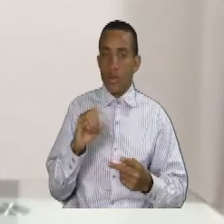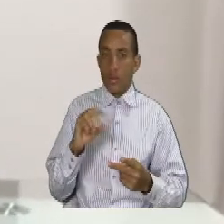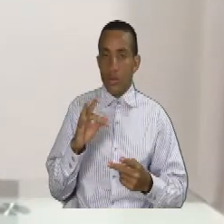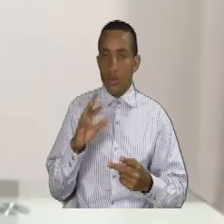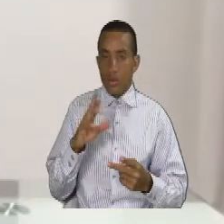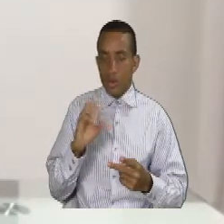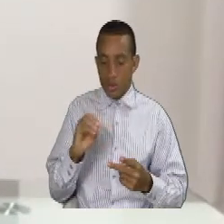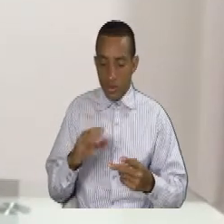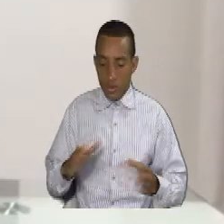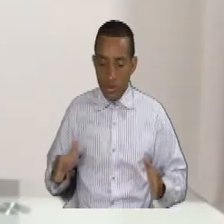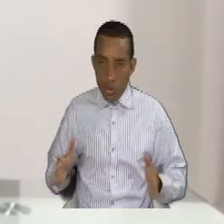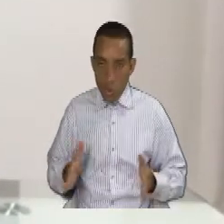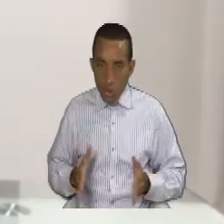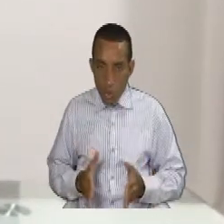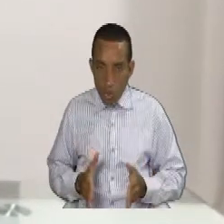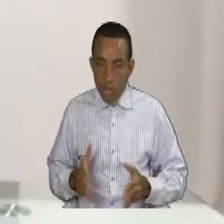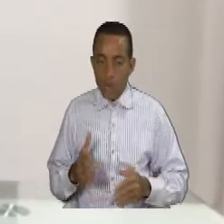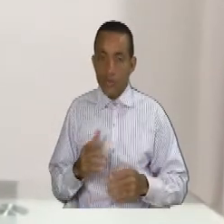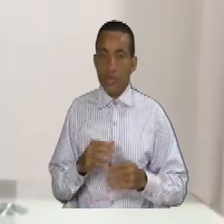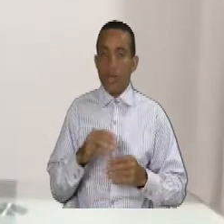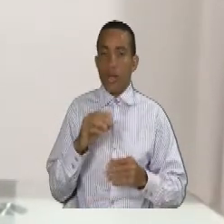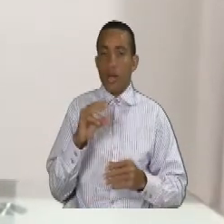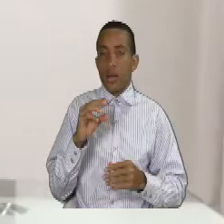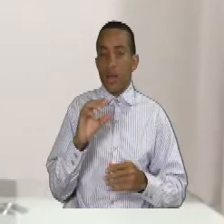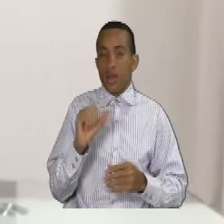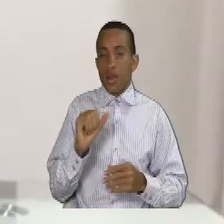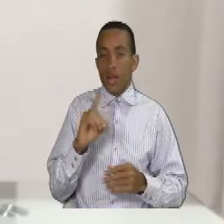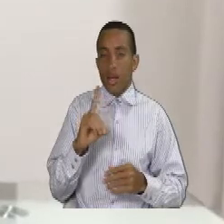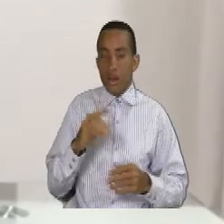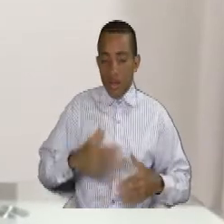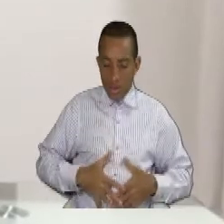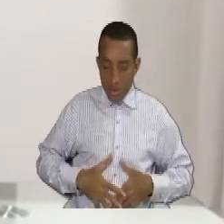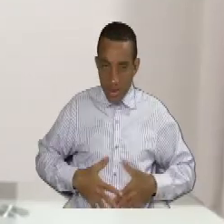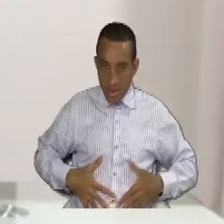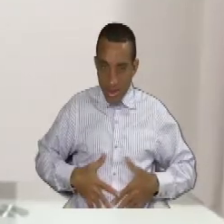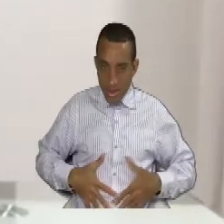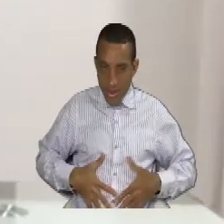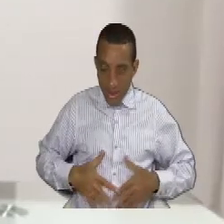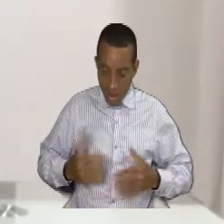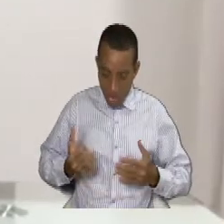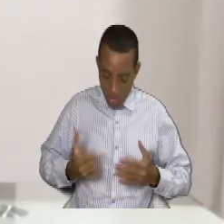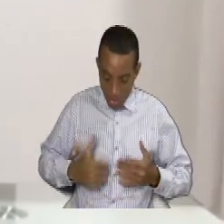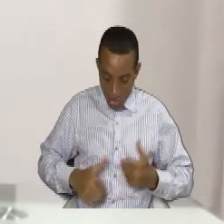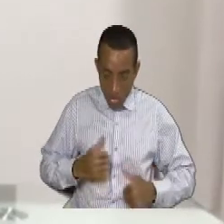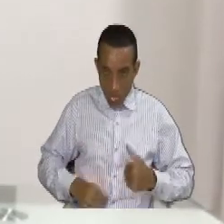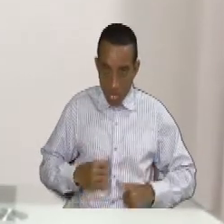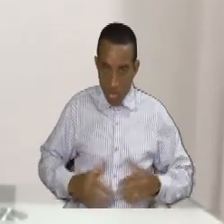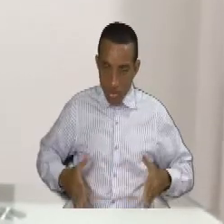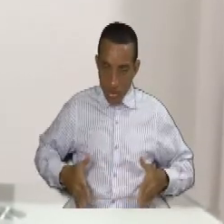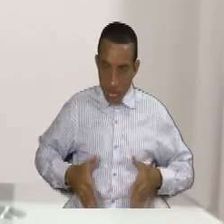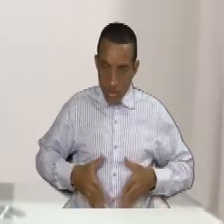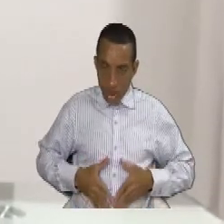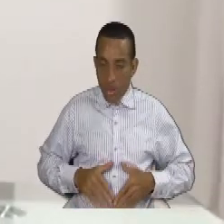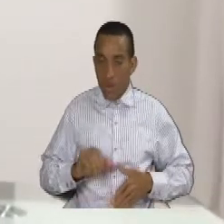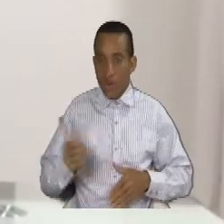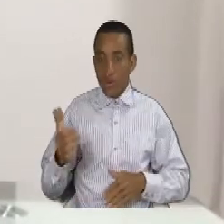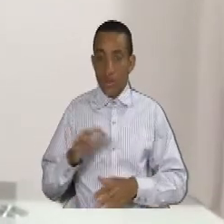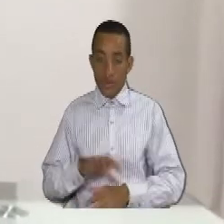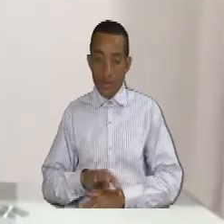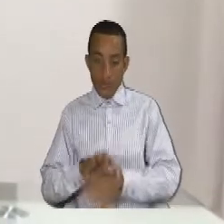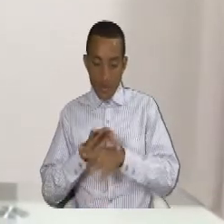reducción, pexia mamaria, abdominoplastia. Todo esto llevado de la mano también con un cirujano plástico y